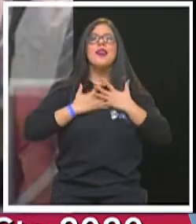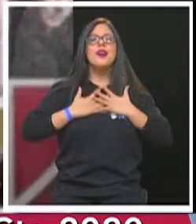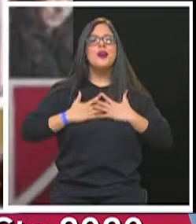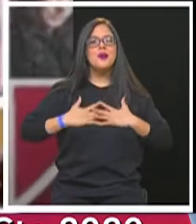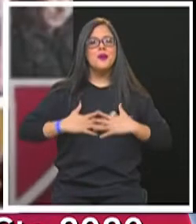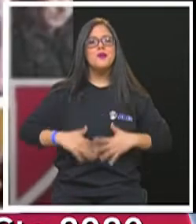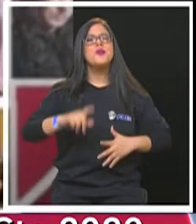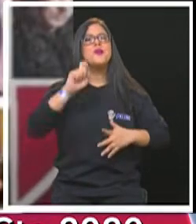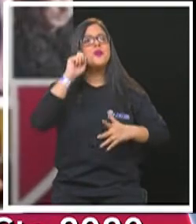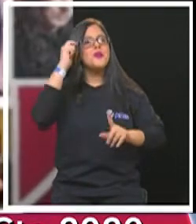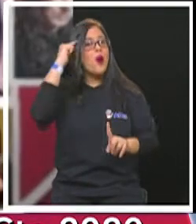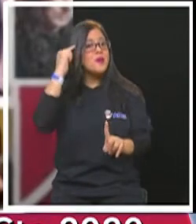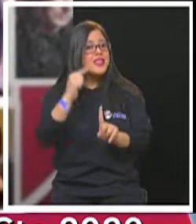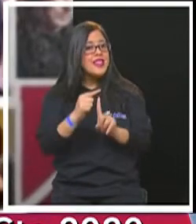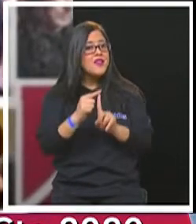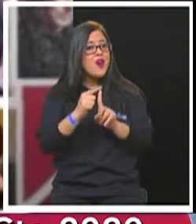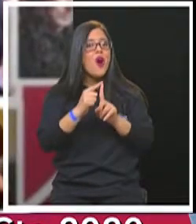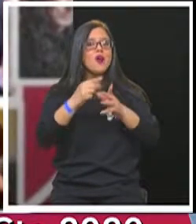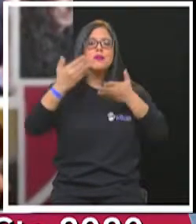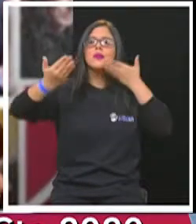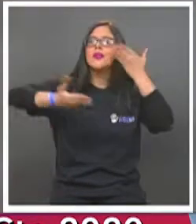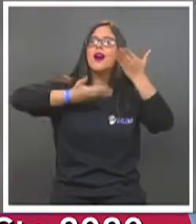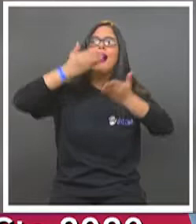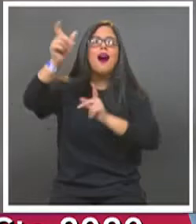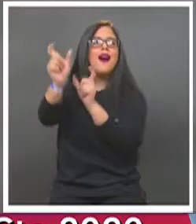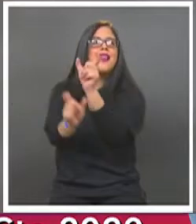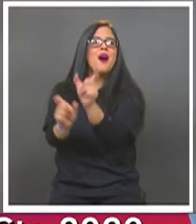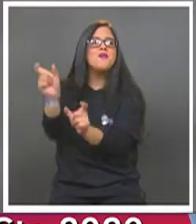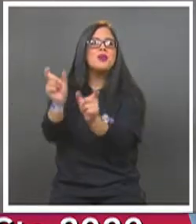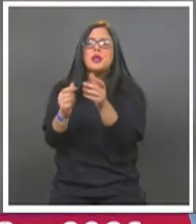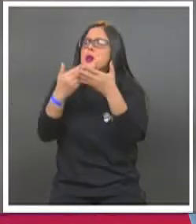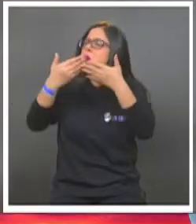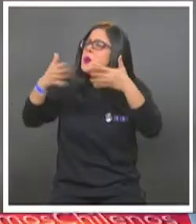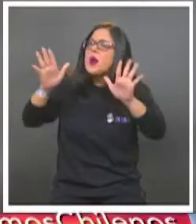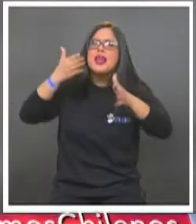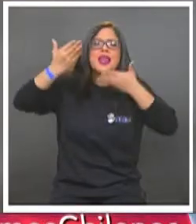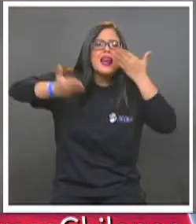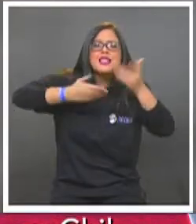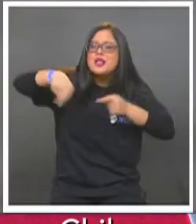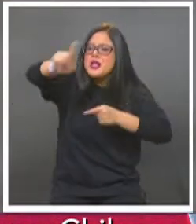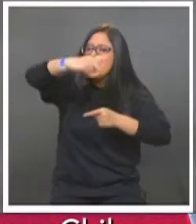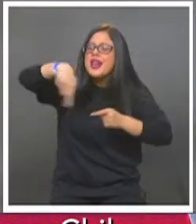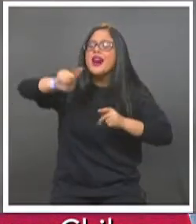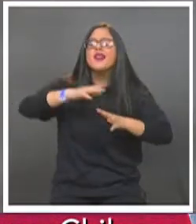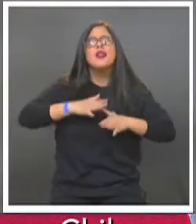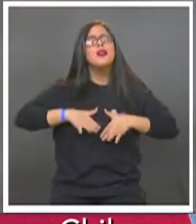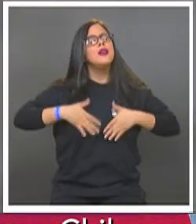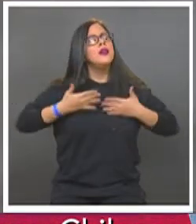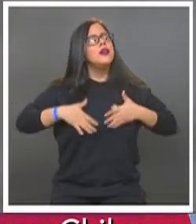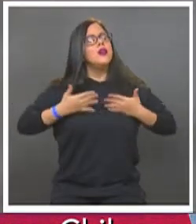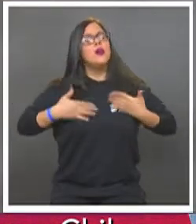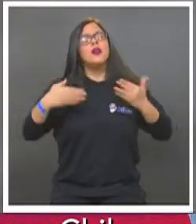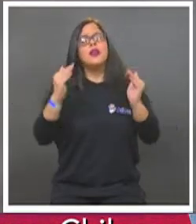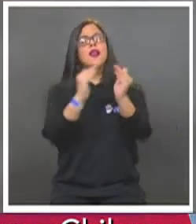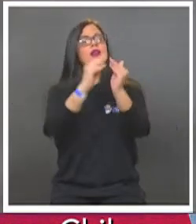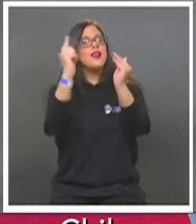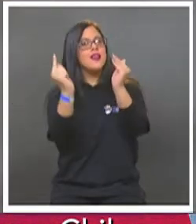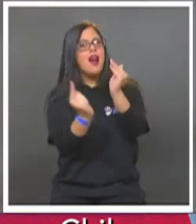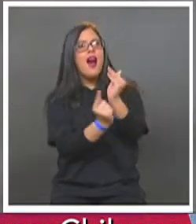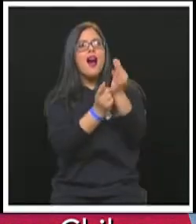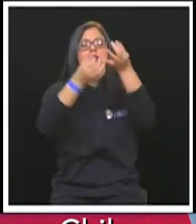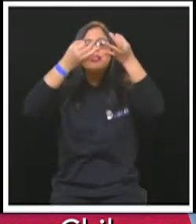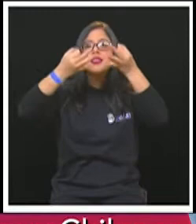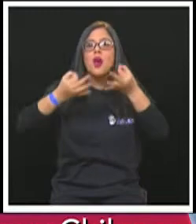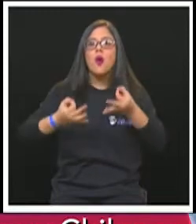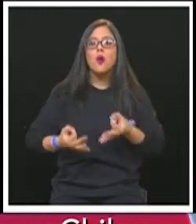sello, cantarle a las personas que están sufriendo la canción que a ellos les llega, la canción que las hace sentir en su hogar, que las hace sentir